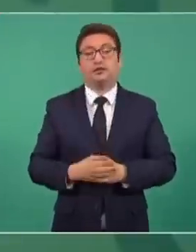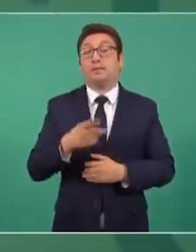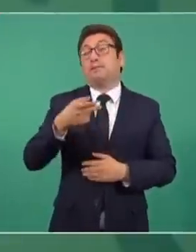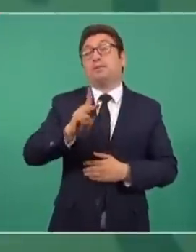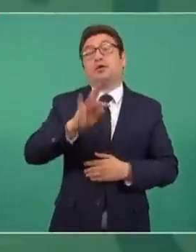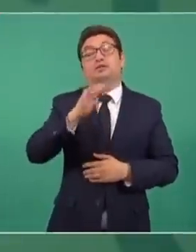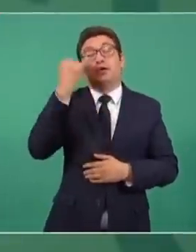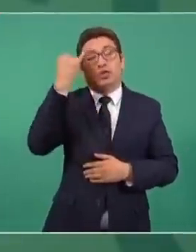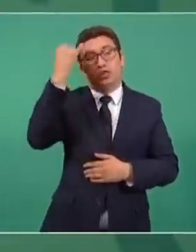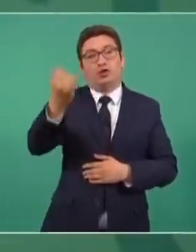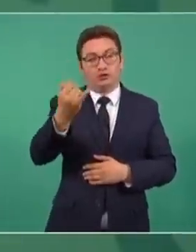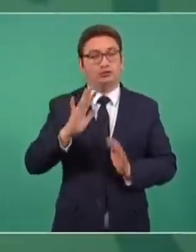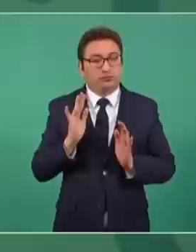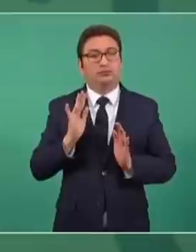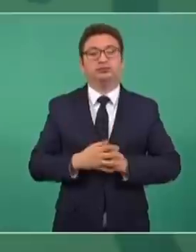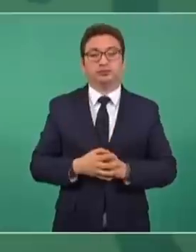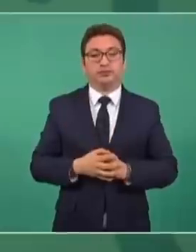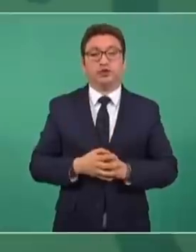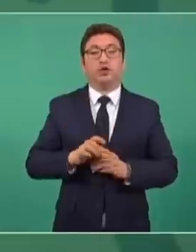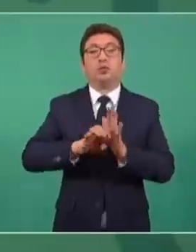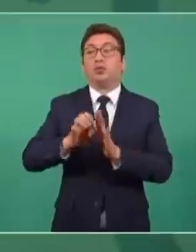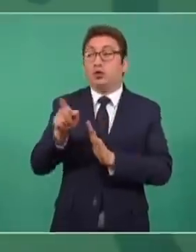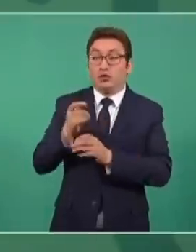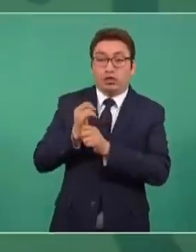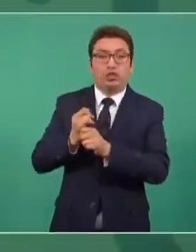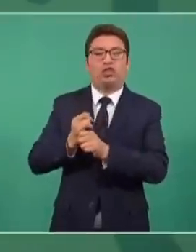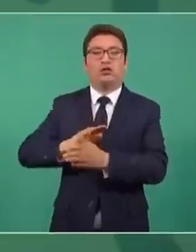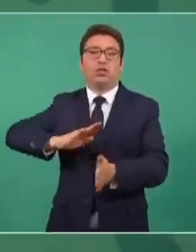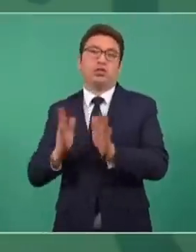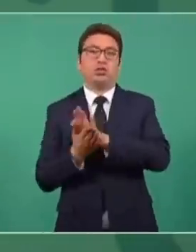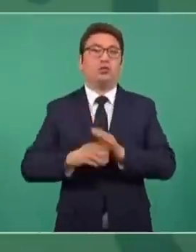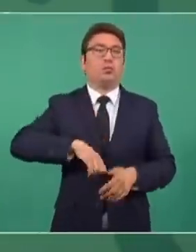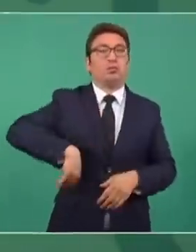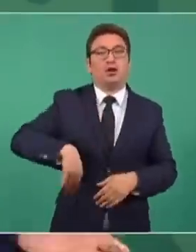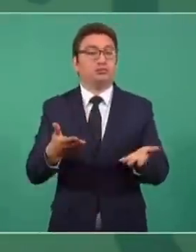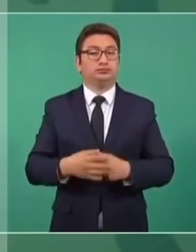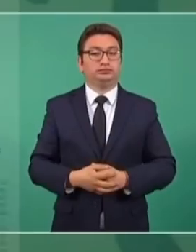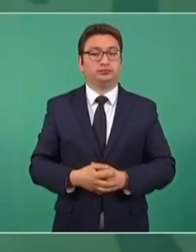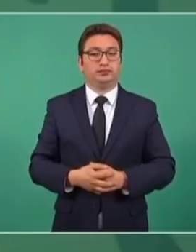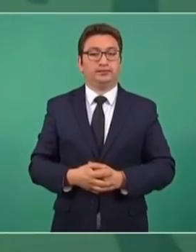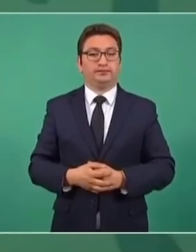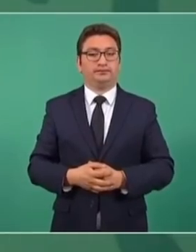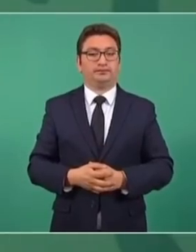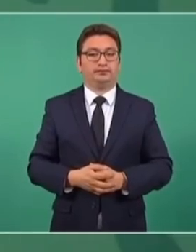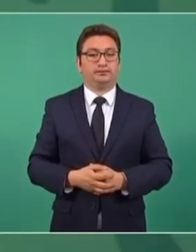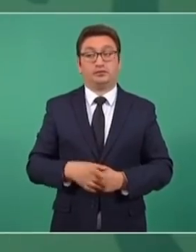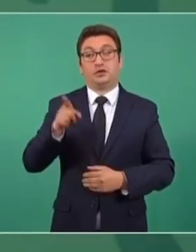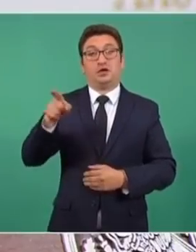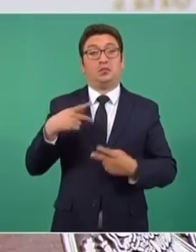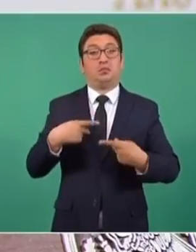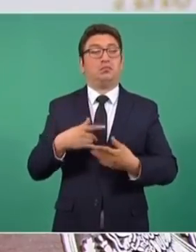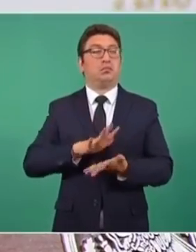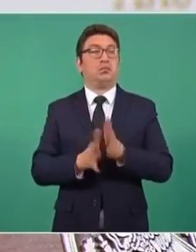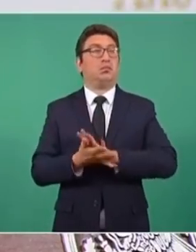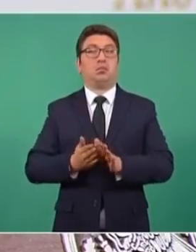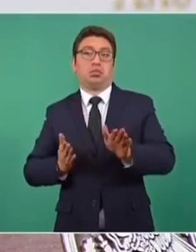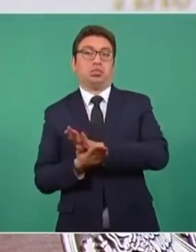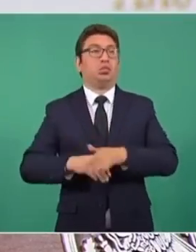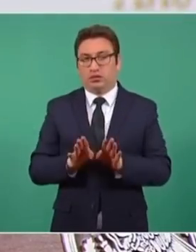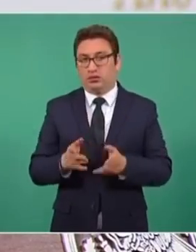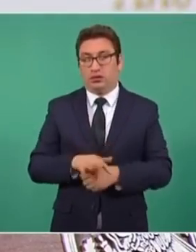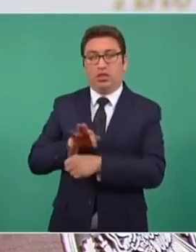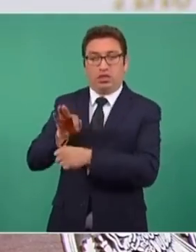Pero imagínense que se guarde el expediente. Pues el servidor público es cómplice,